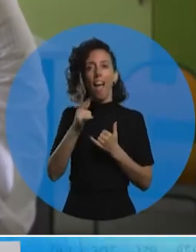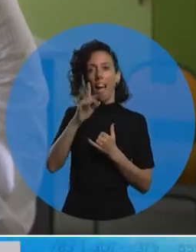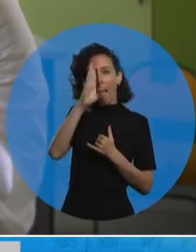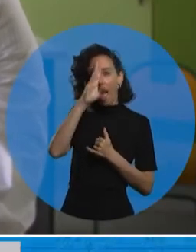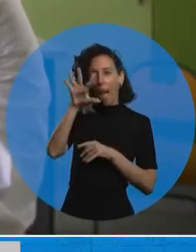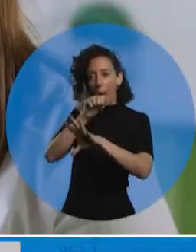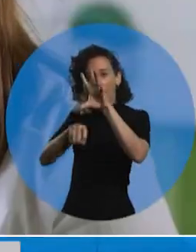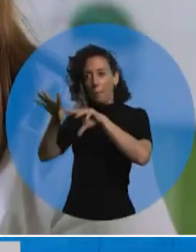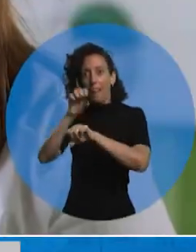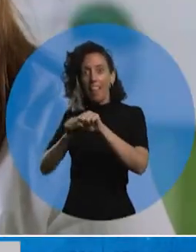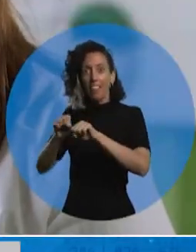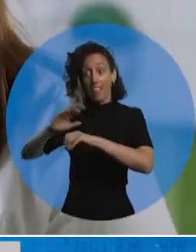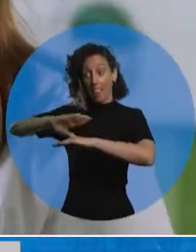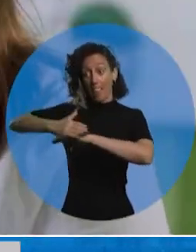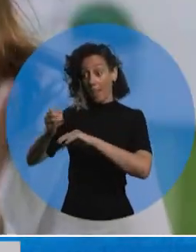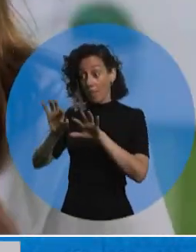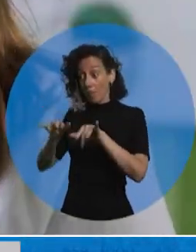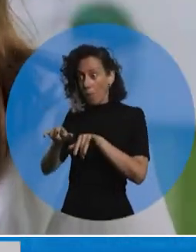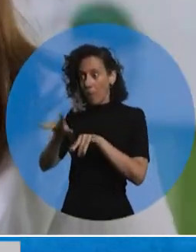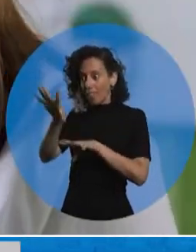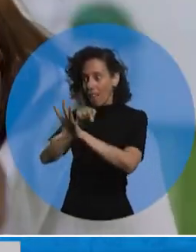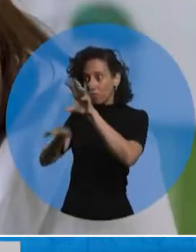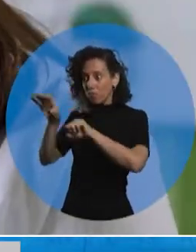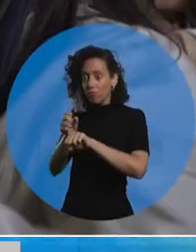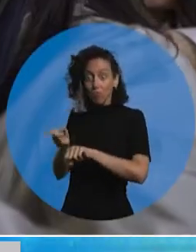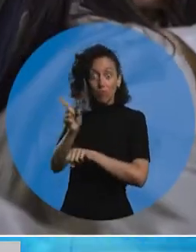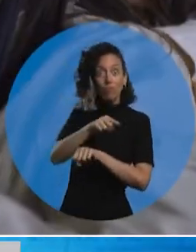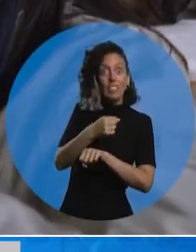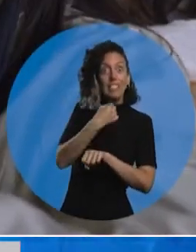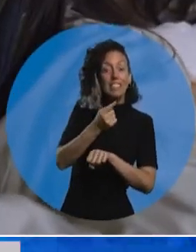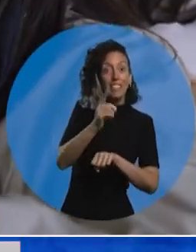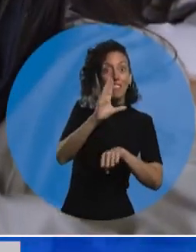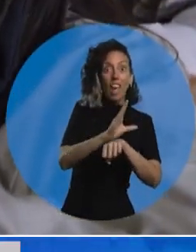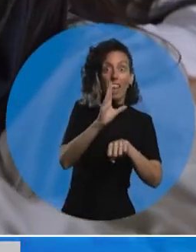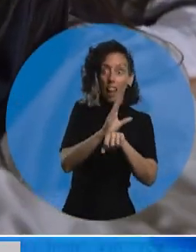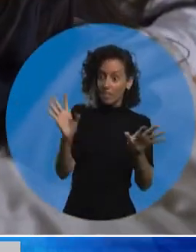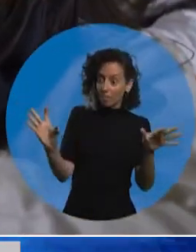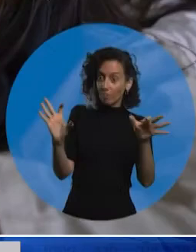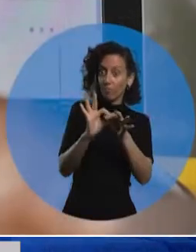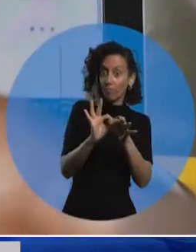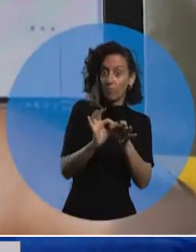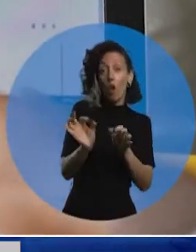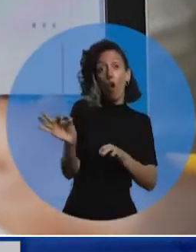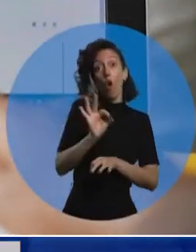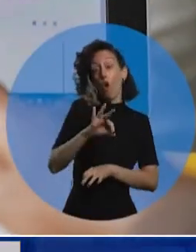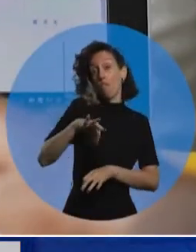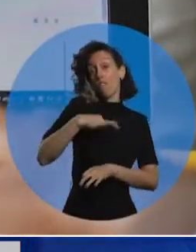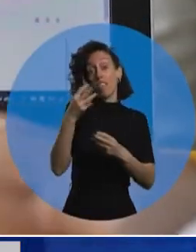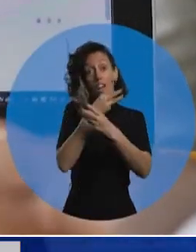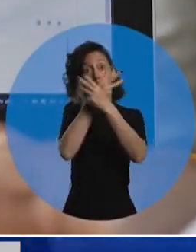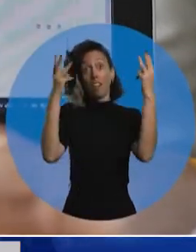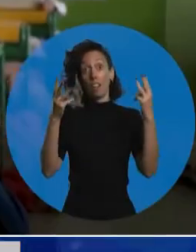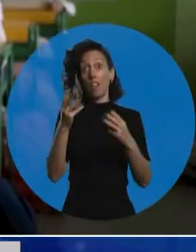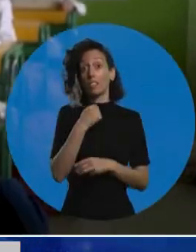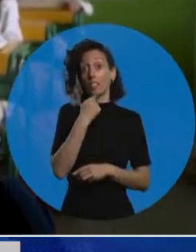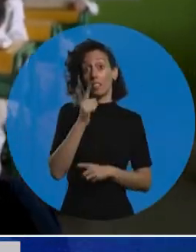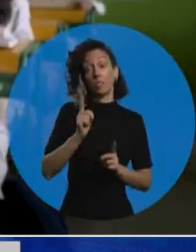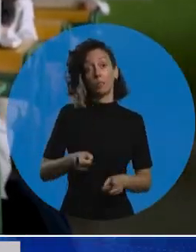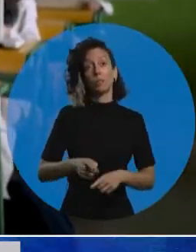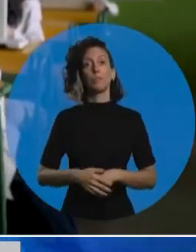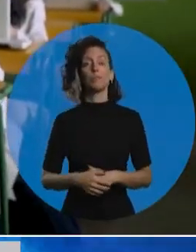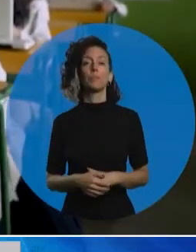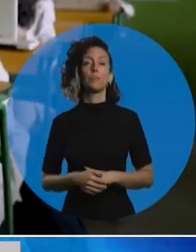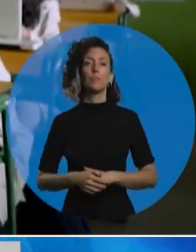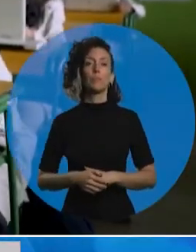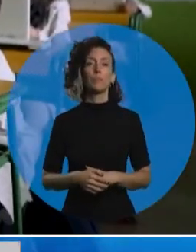inteligencia artificial que clasifica imágenes y lo entrenan con imágenes. Entonces ahí ya empiezan a ver, bueno, todos estos temas que nosotros tenemos en